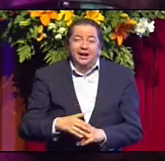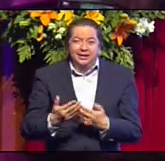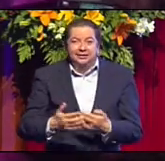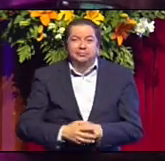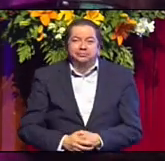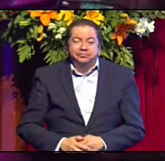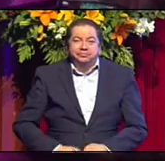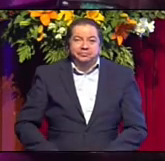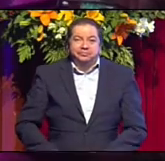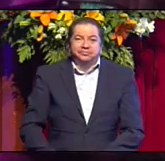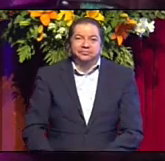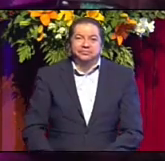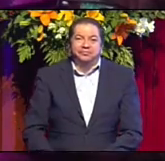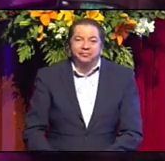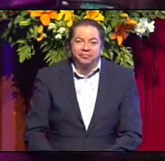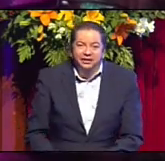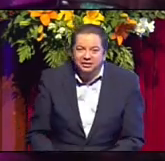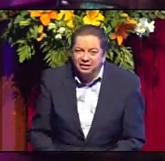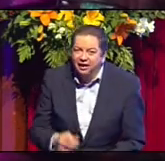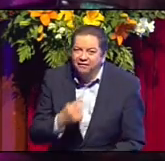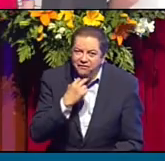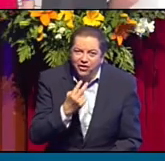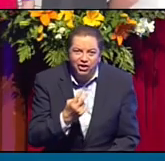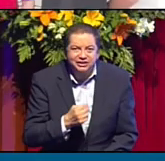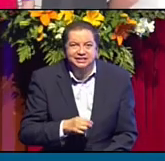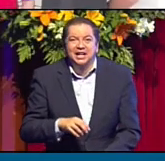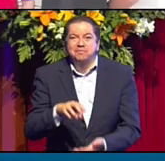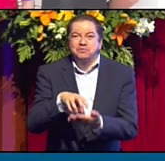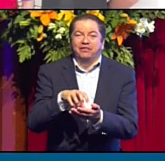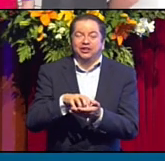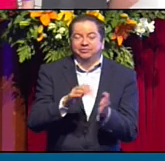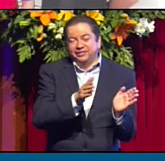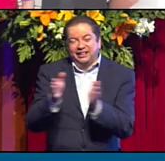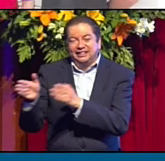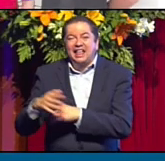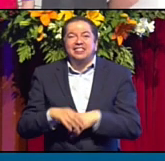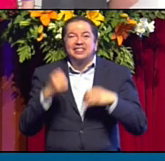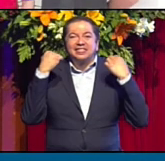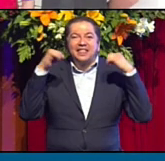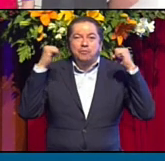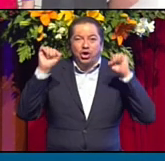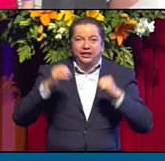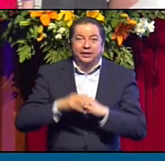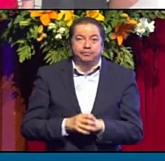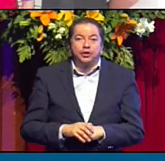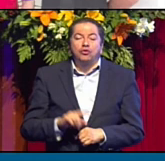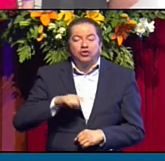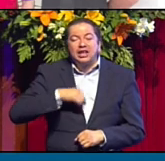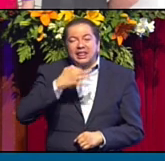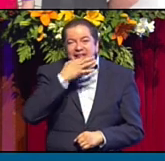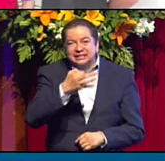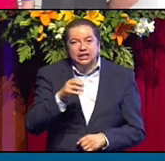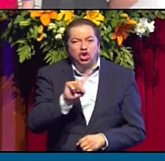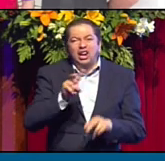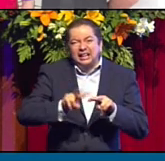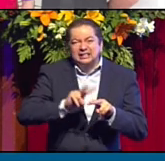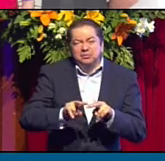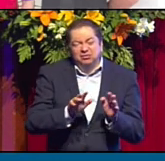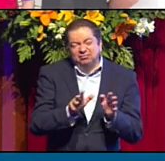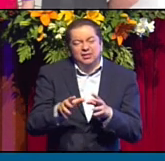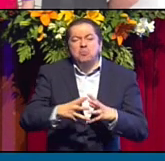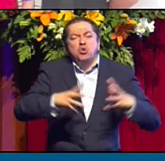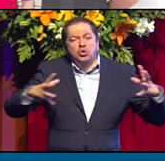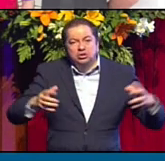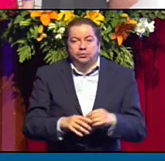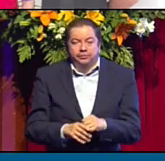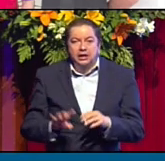¿Ves, Seremi? Vox del Pueblo. Bueno, y vamos al deporte. Y voy a mencionar, no lo que hacemos harto,